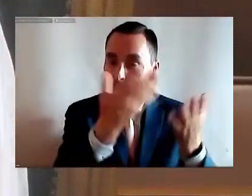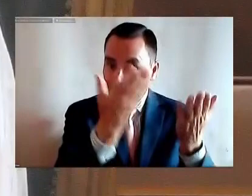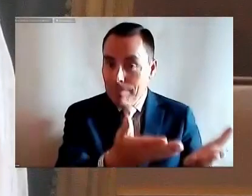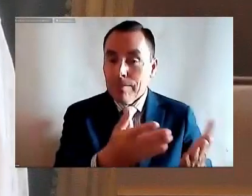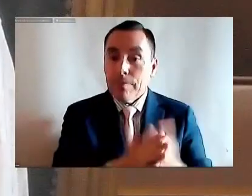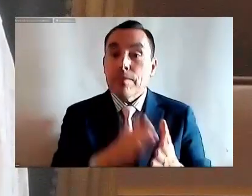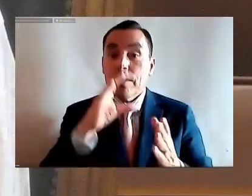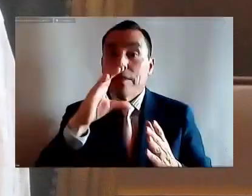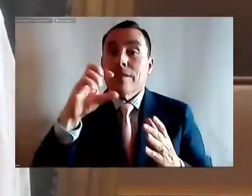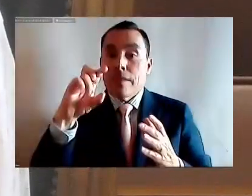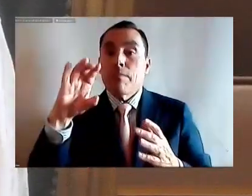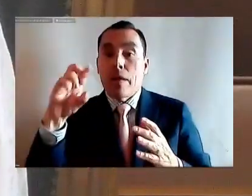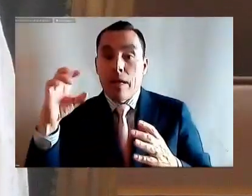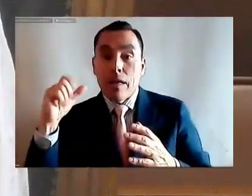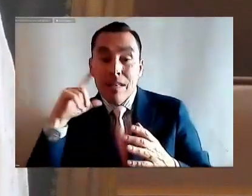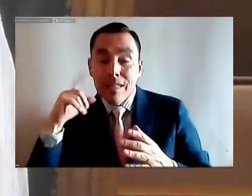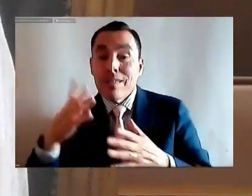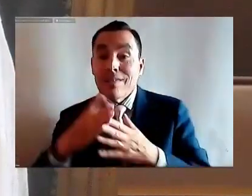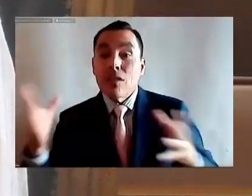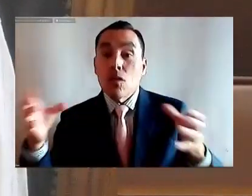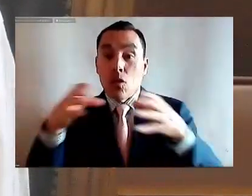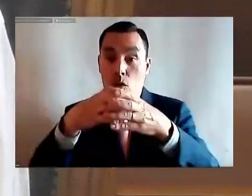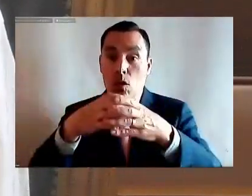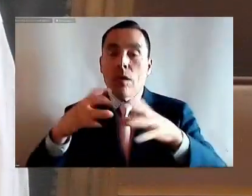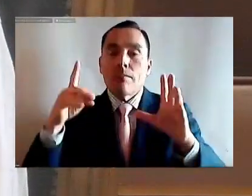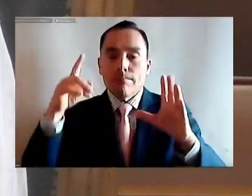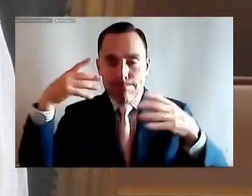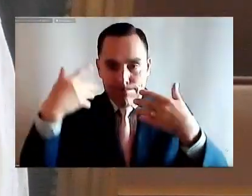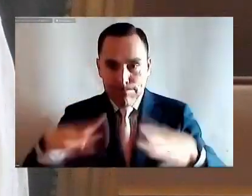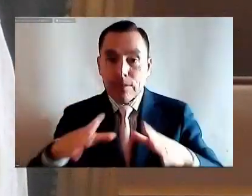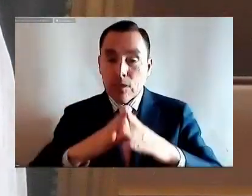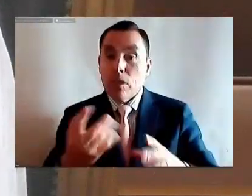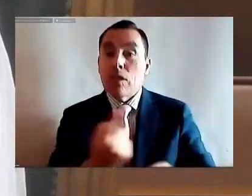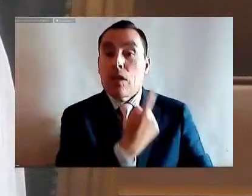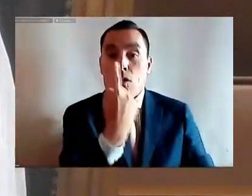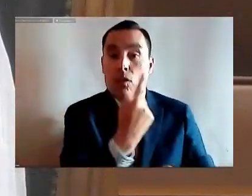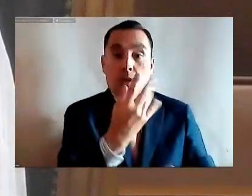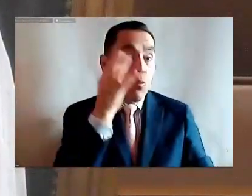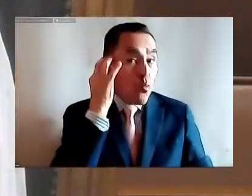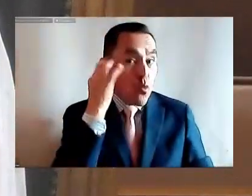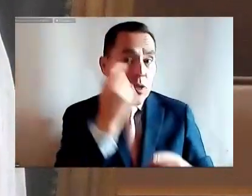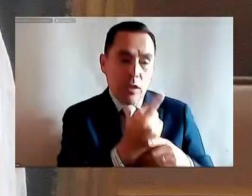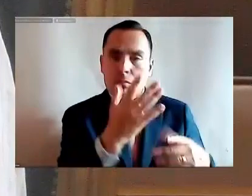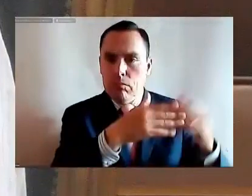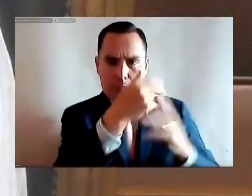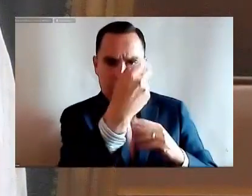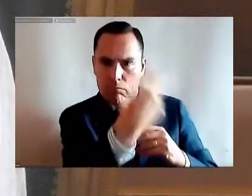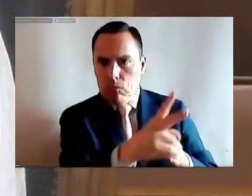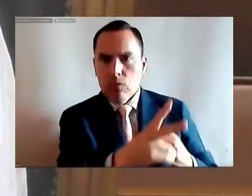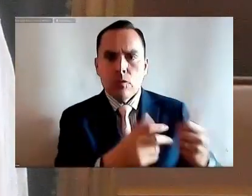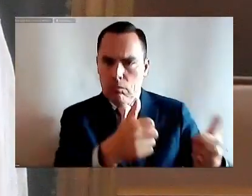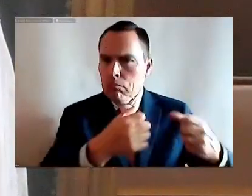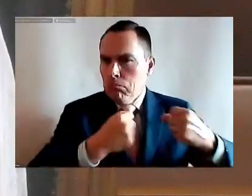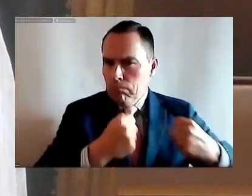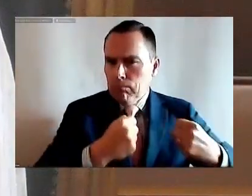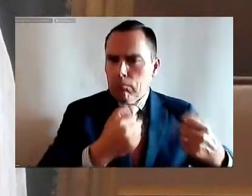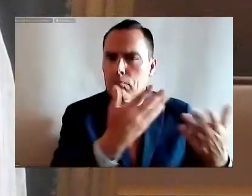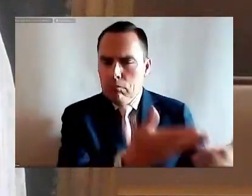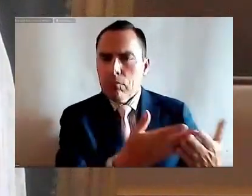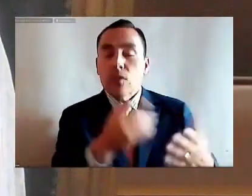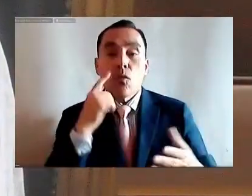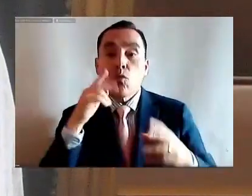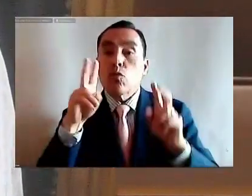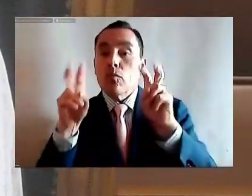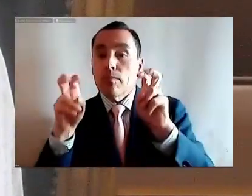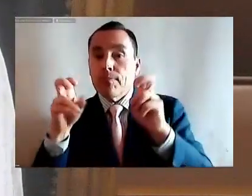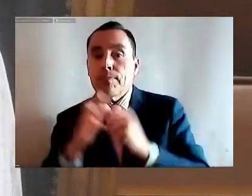ha profundizado el concepto de autonomía de las mujeres, entendiéndola en los siguientes términos, como